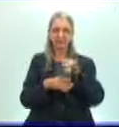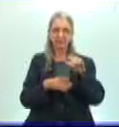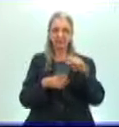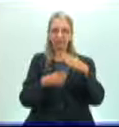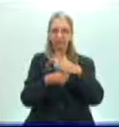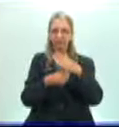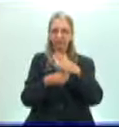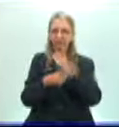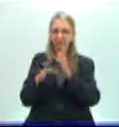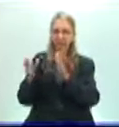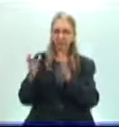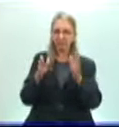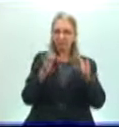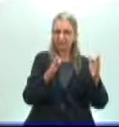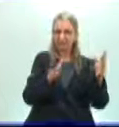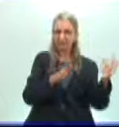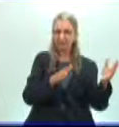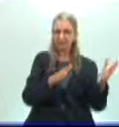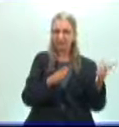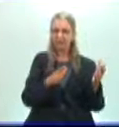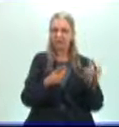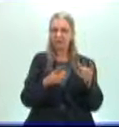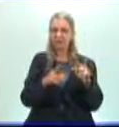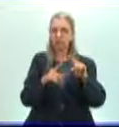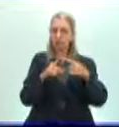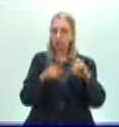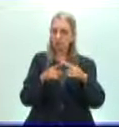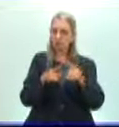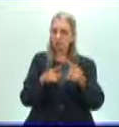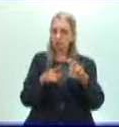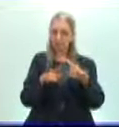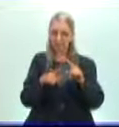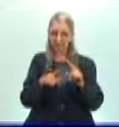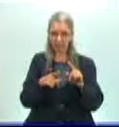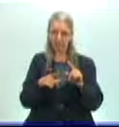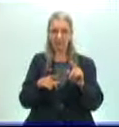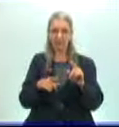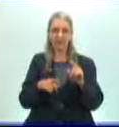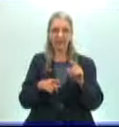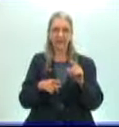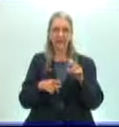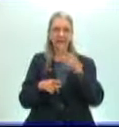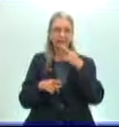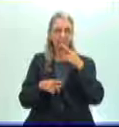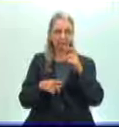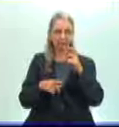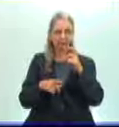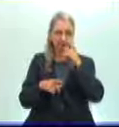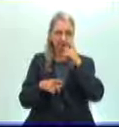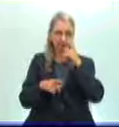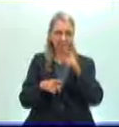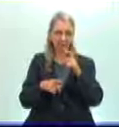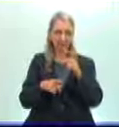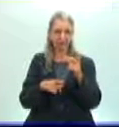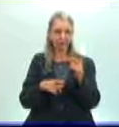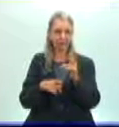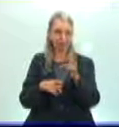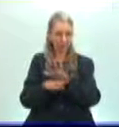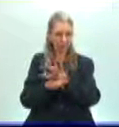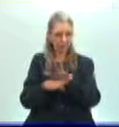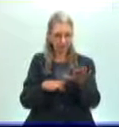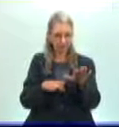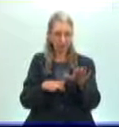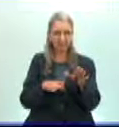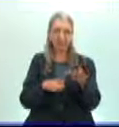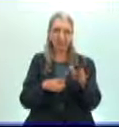podemos trabajar con una cifra significativa más, pero el resultado final debemos darlo con 2 cifras significativas y aquí